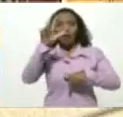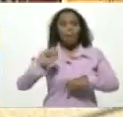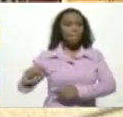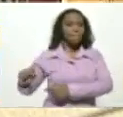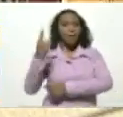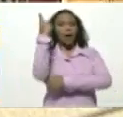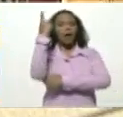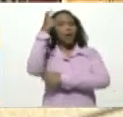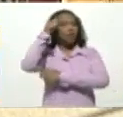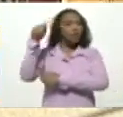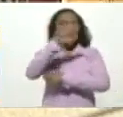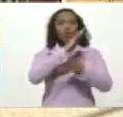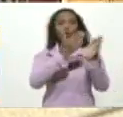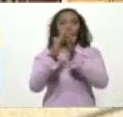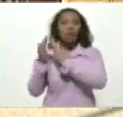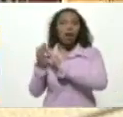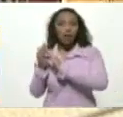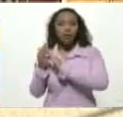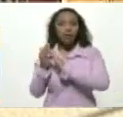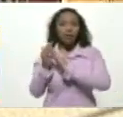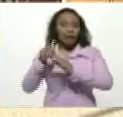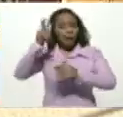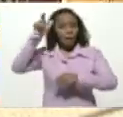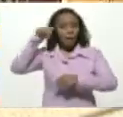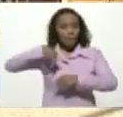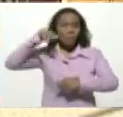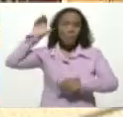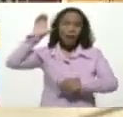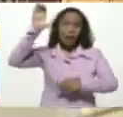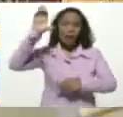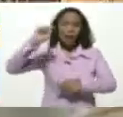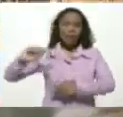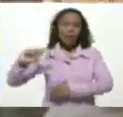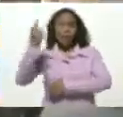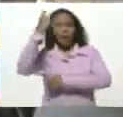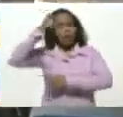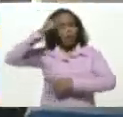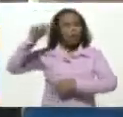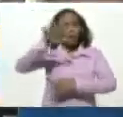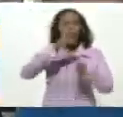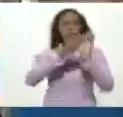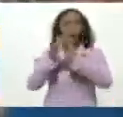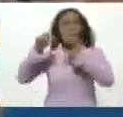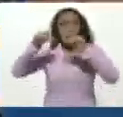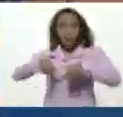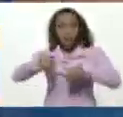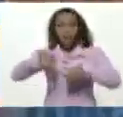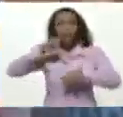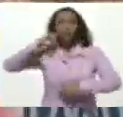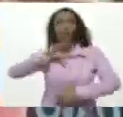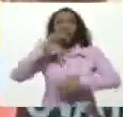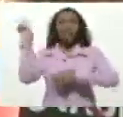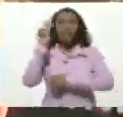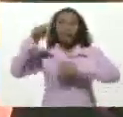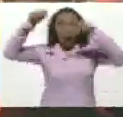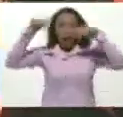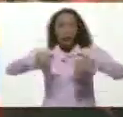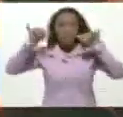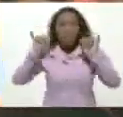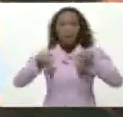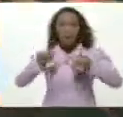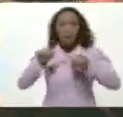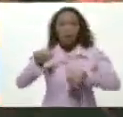primera ciudad comunal del país, la primera ciudad comunal de la historia de Venezuela, aquí mismo,